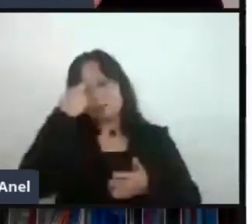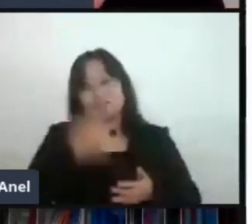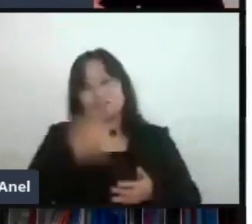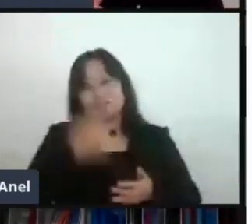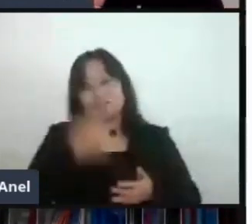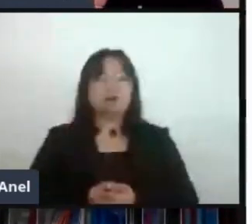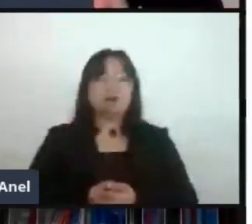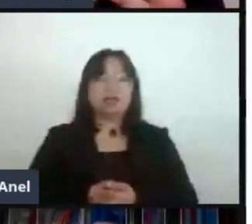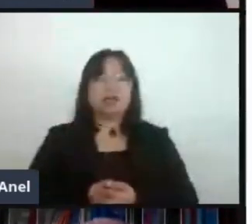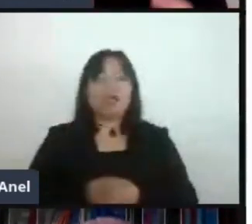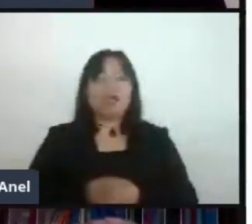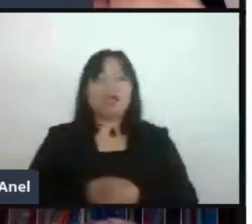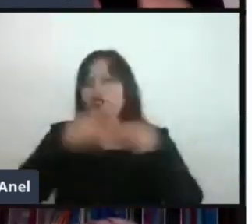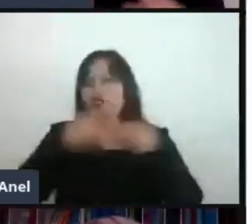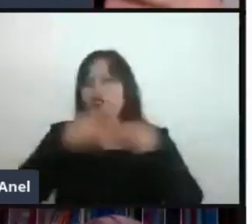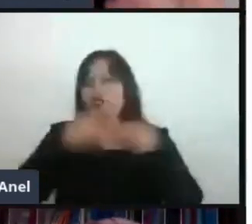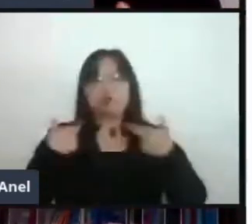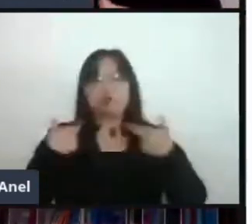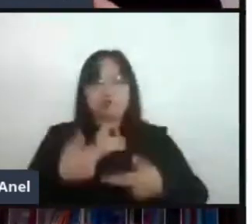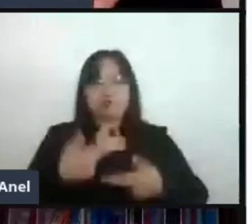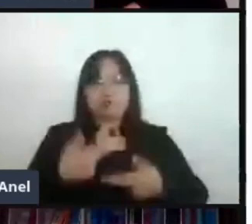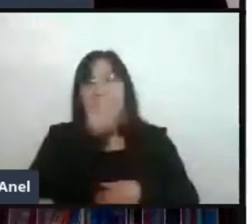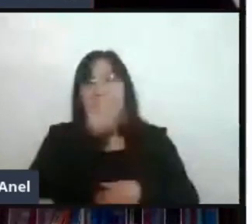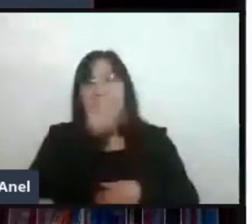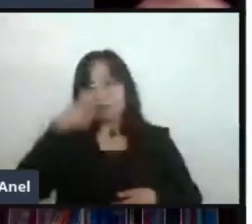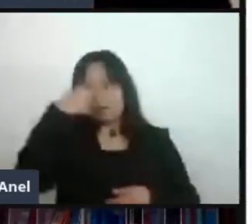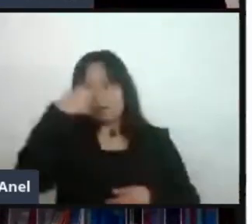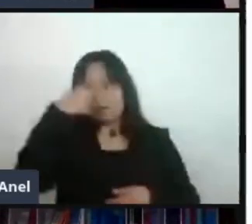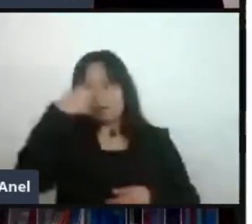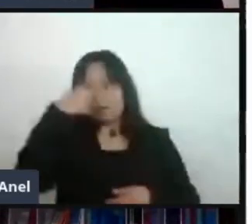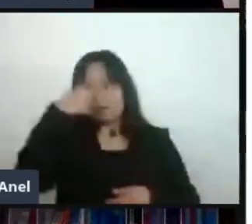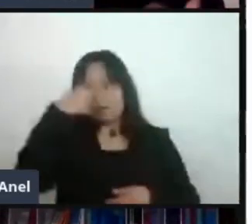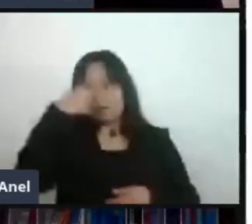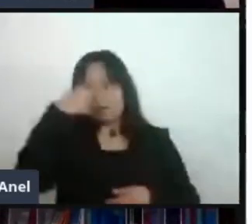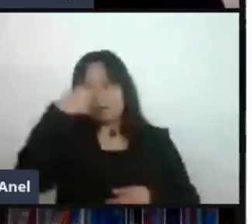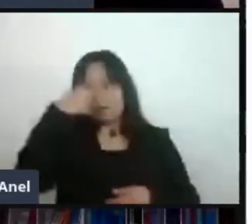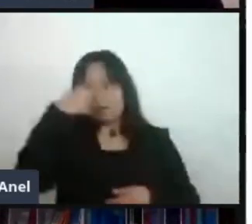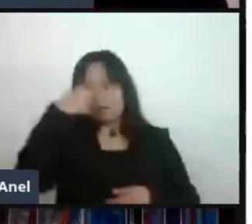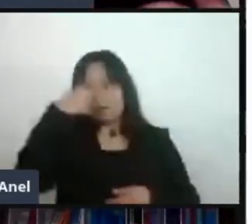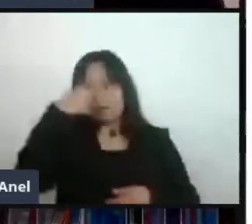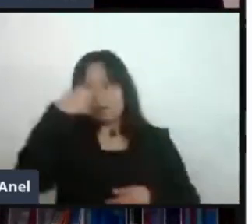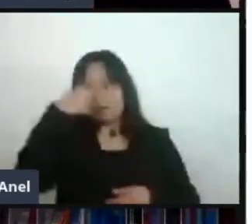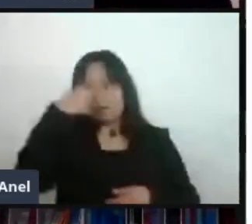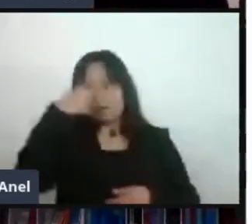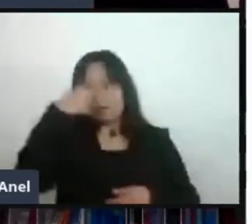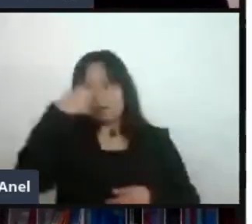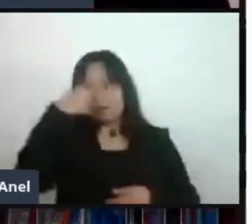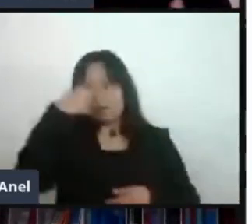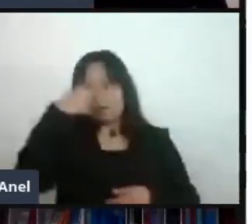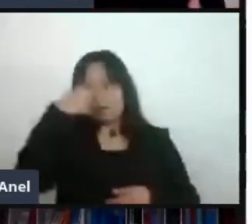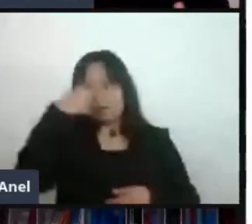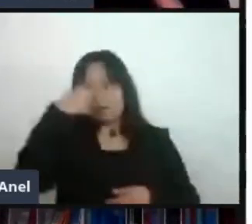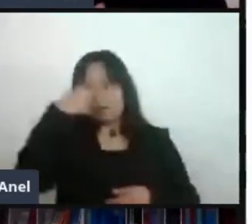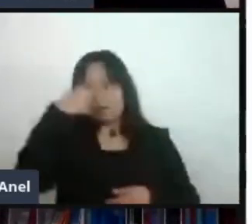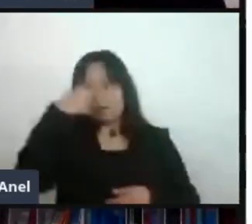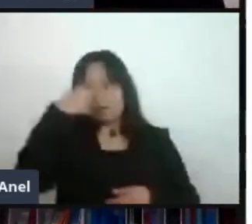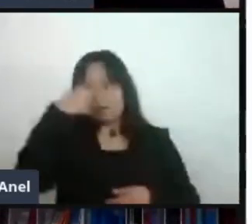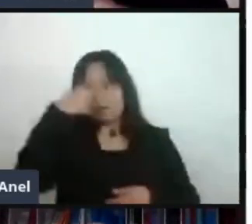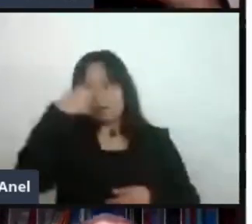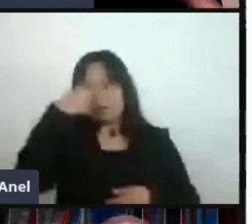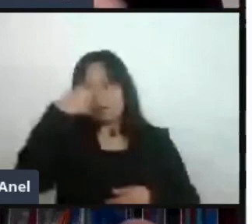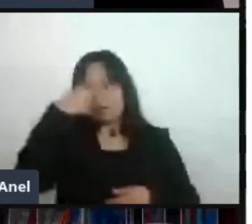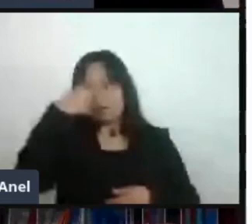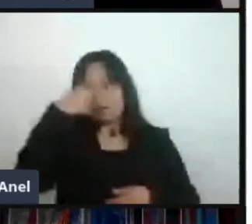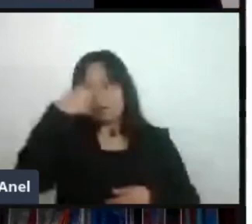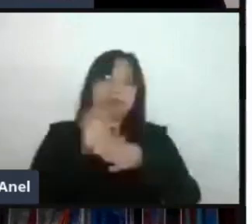de México, en el tema de sus cuentas educativas, se está haciendo un gran esfuerzo con las secretarías de educación de sus estados, por lo que ustedes